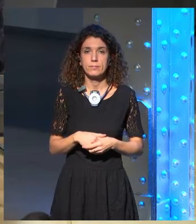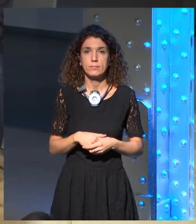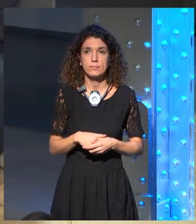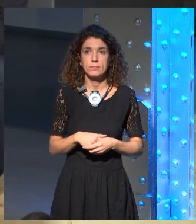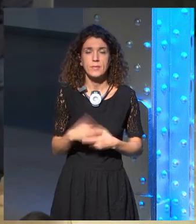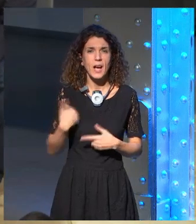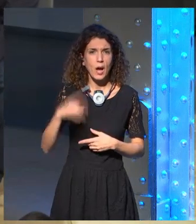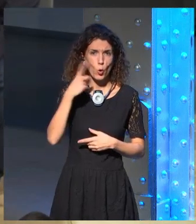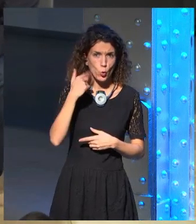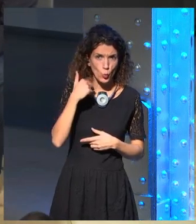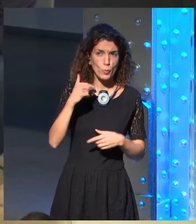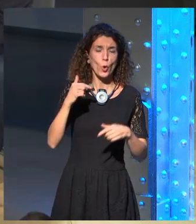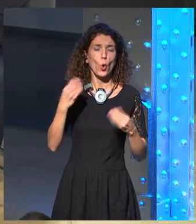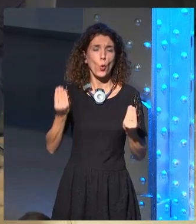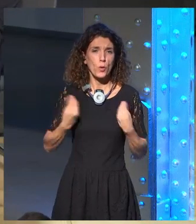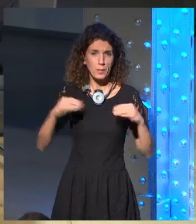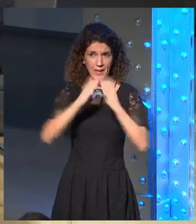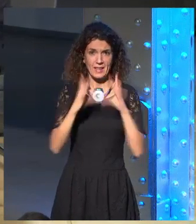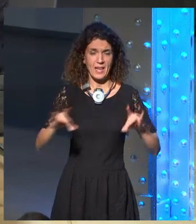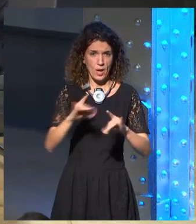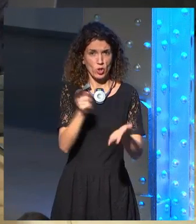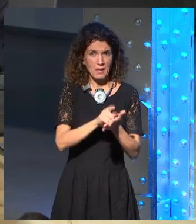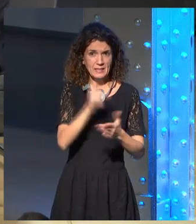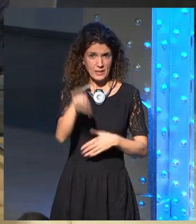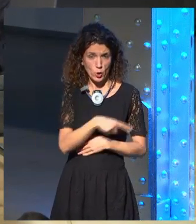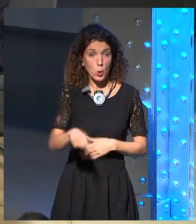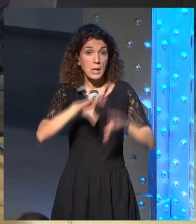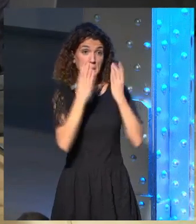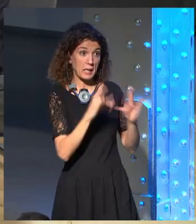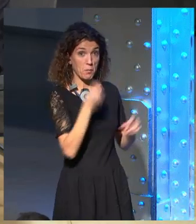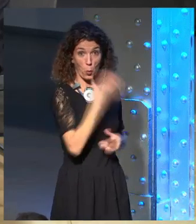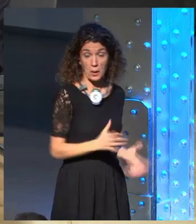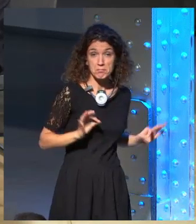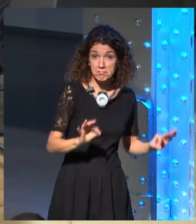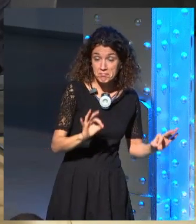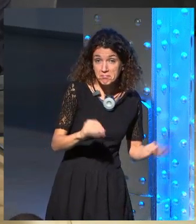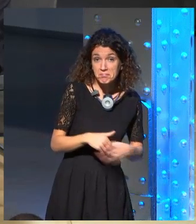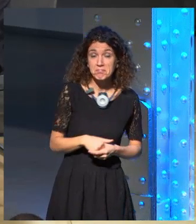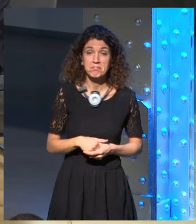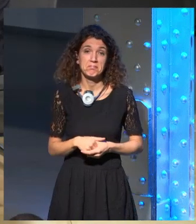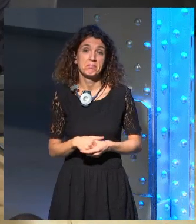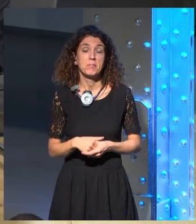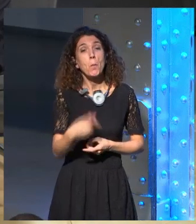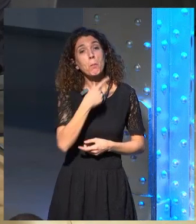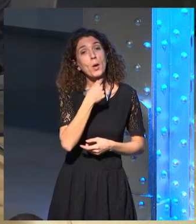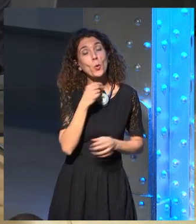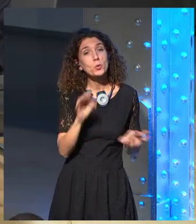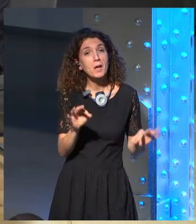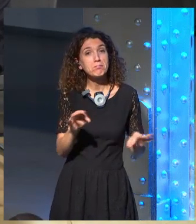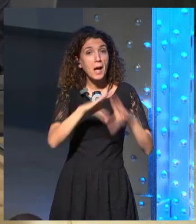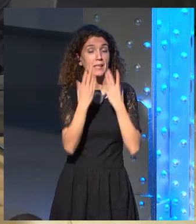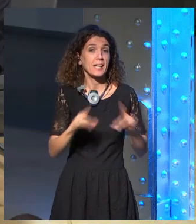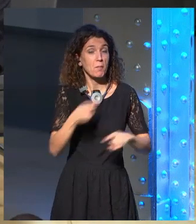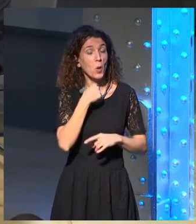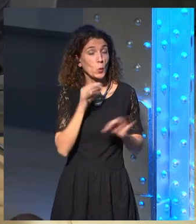¿Se acostumbró ya a vivir en la Tierra de nuevo? Earth is good. Sí, la Tierra está muy bien. Me gusta la